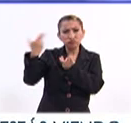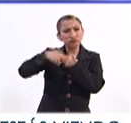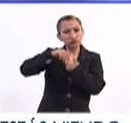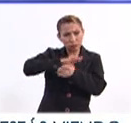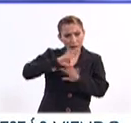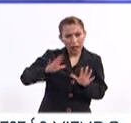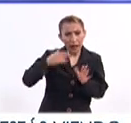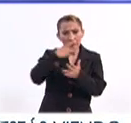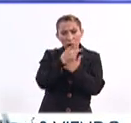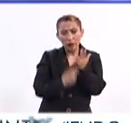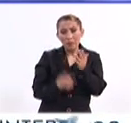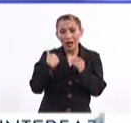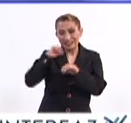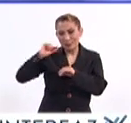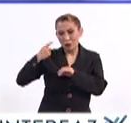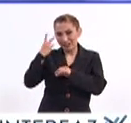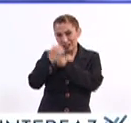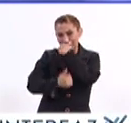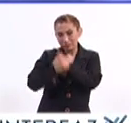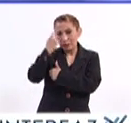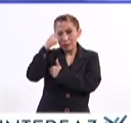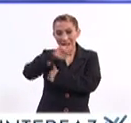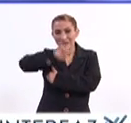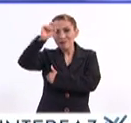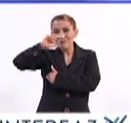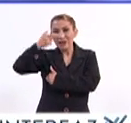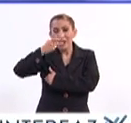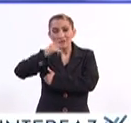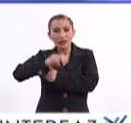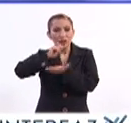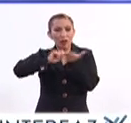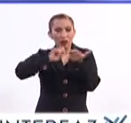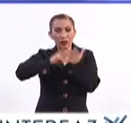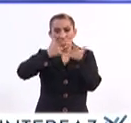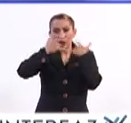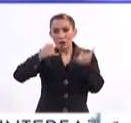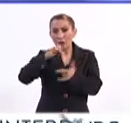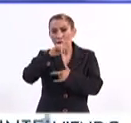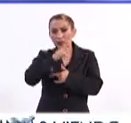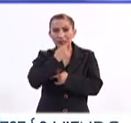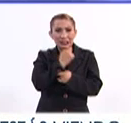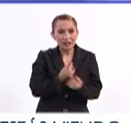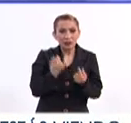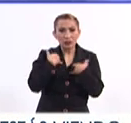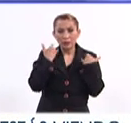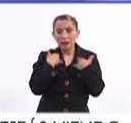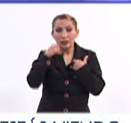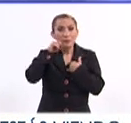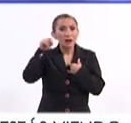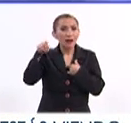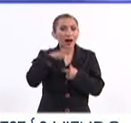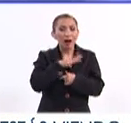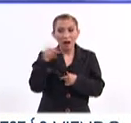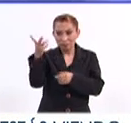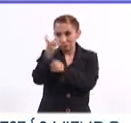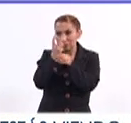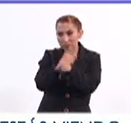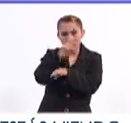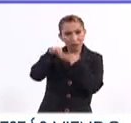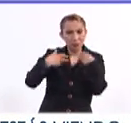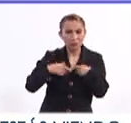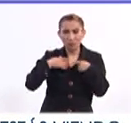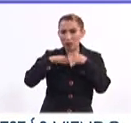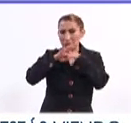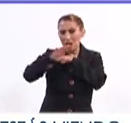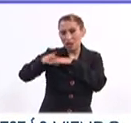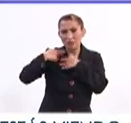incorporado. Acabamos de lanzar 3 concursos de graffiti, ensayo y cuento infantil y juvenil, en los cuales también están invitados toda